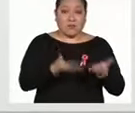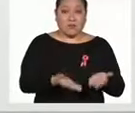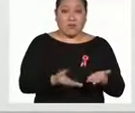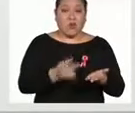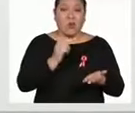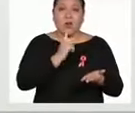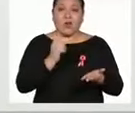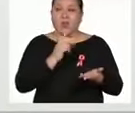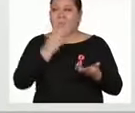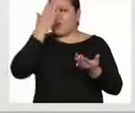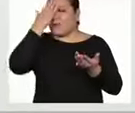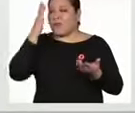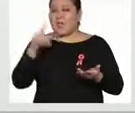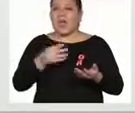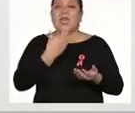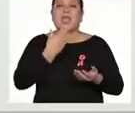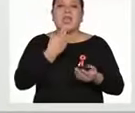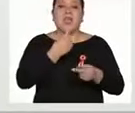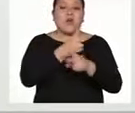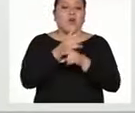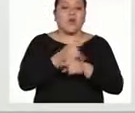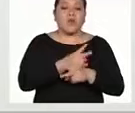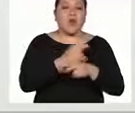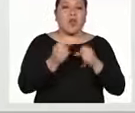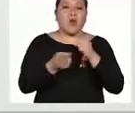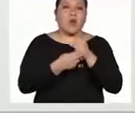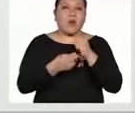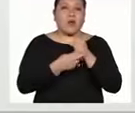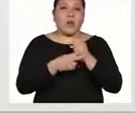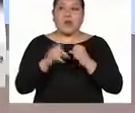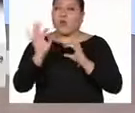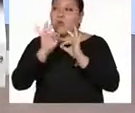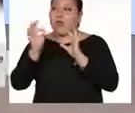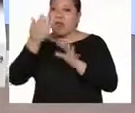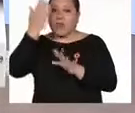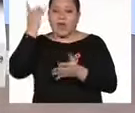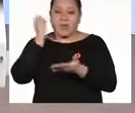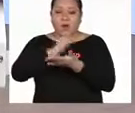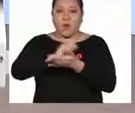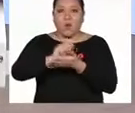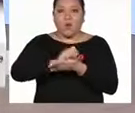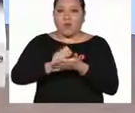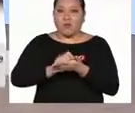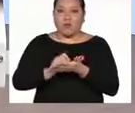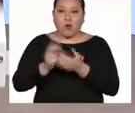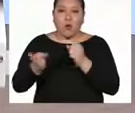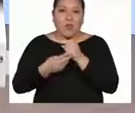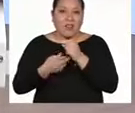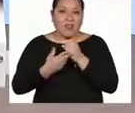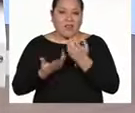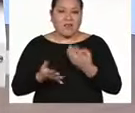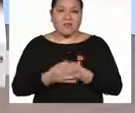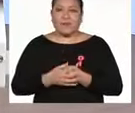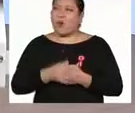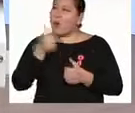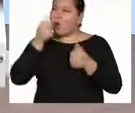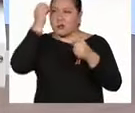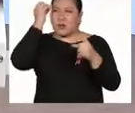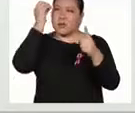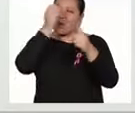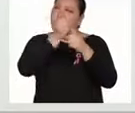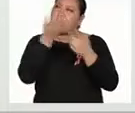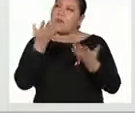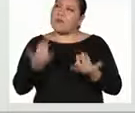no hubo quien hiciera un registro de algún hecho o costumbre. Cuéntenos cuál es el propósito de nuestro programa de hoy,